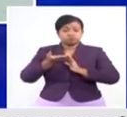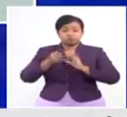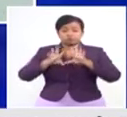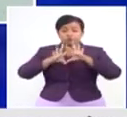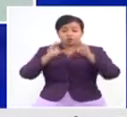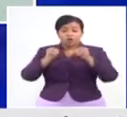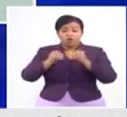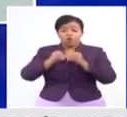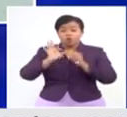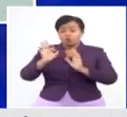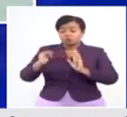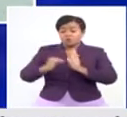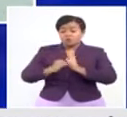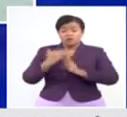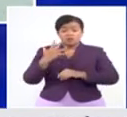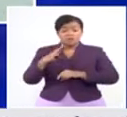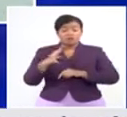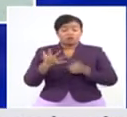día anterior.